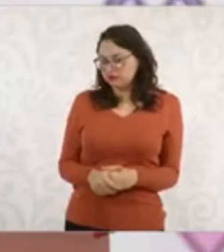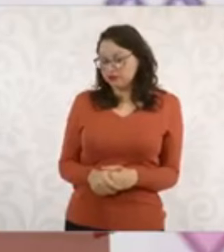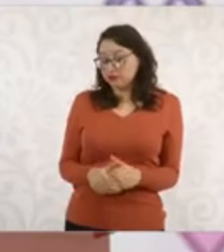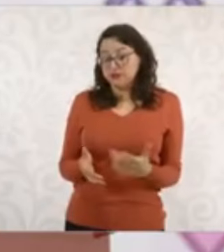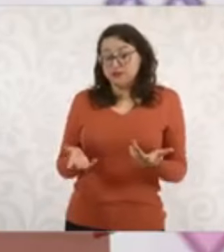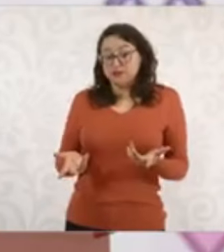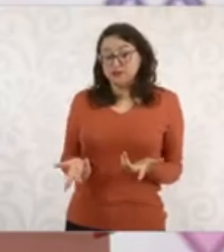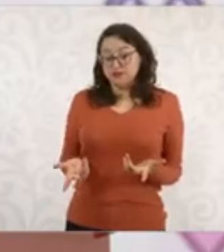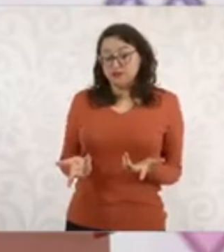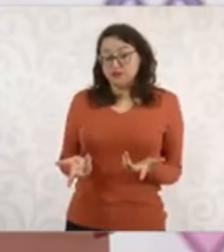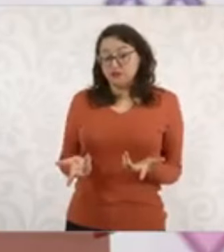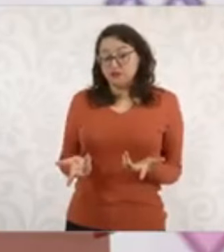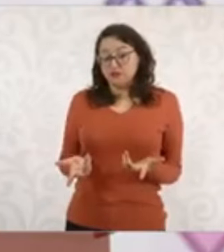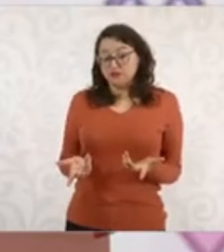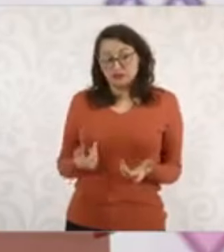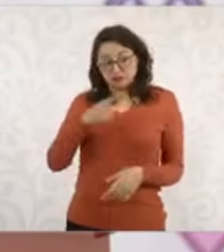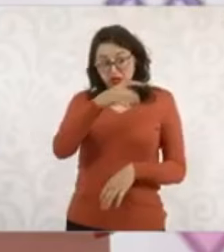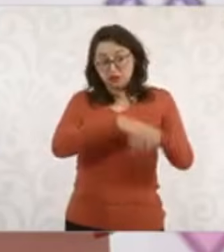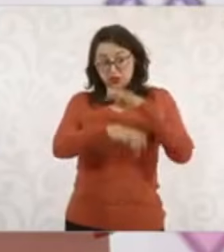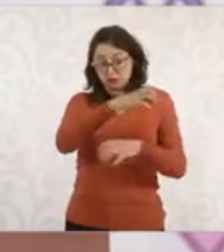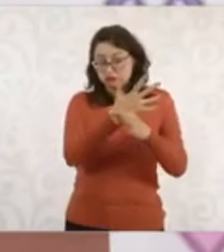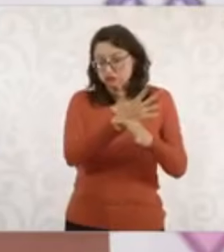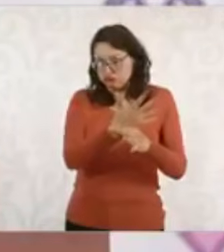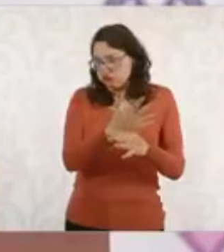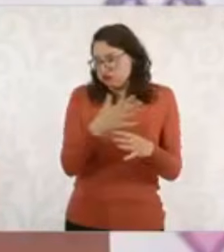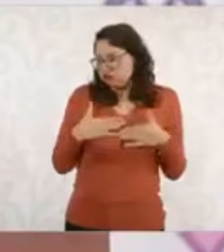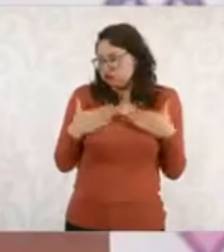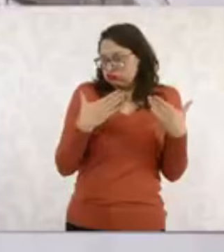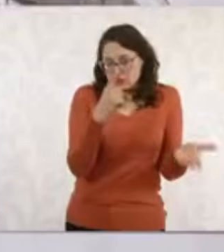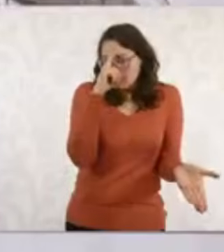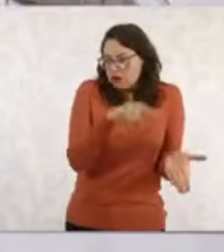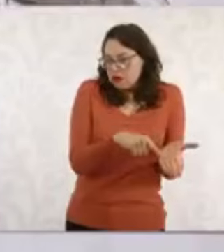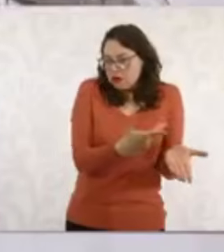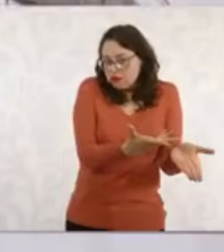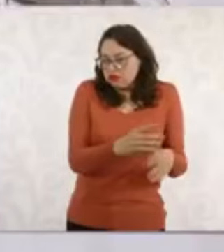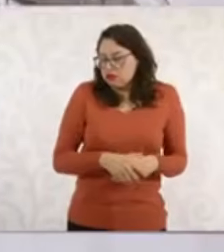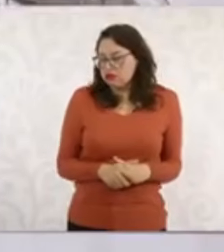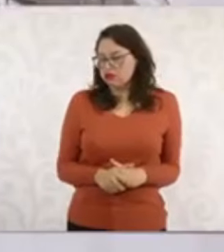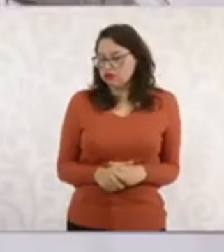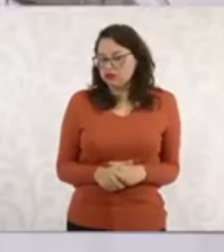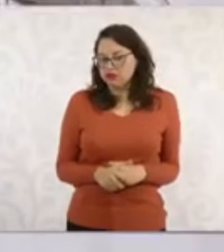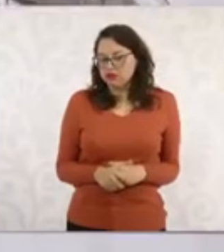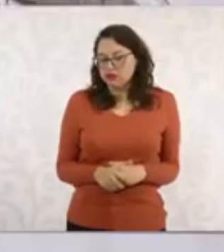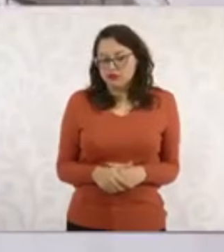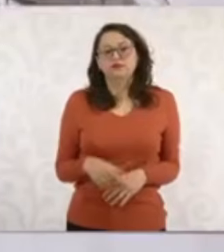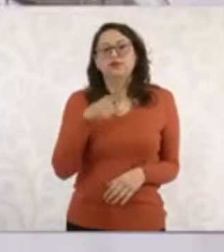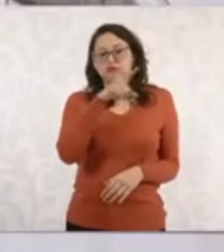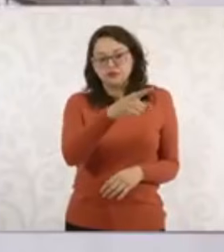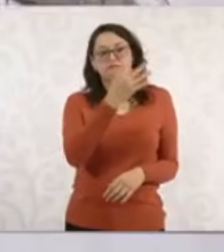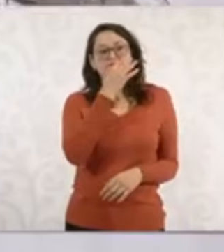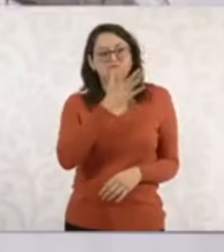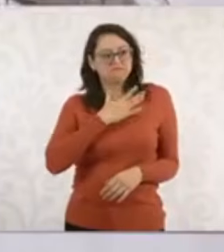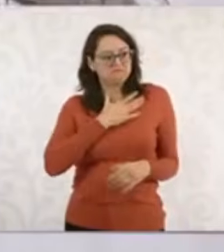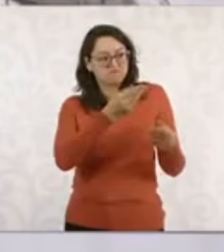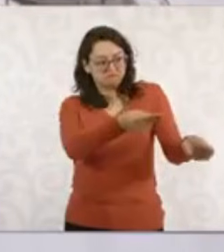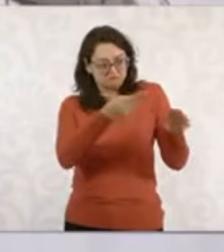¿cómo le creemos al embajador y a la publicación de la embajada? Además, ellos nos dijeron eso,